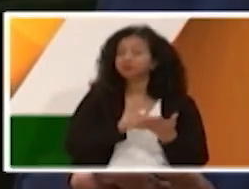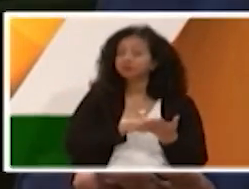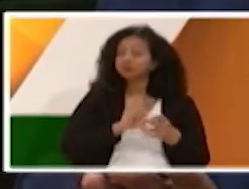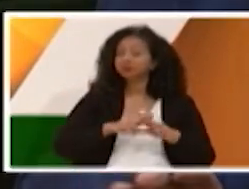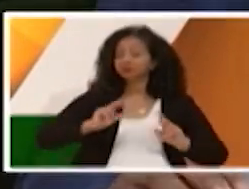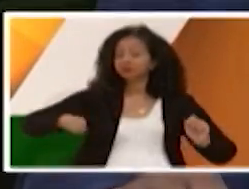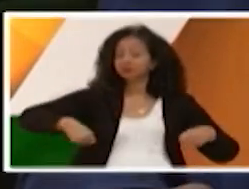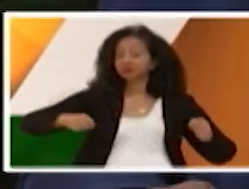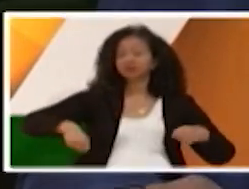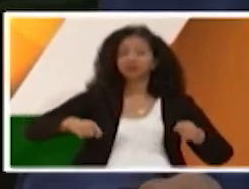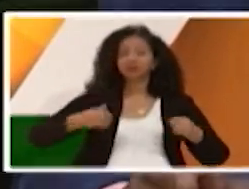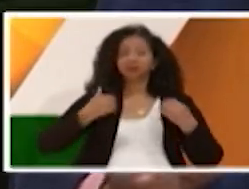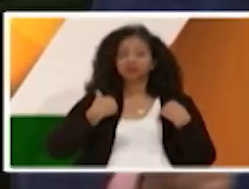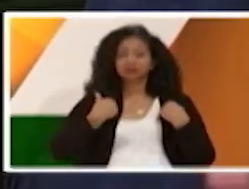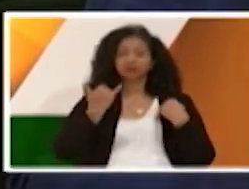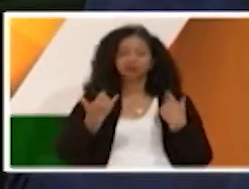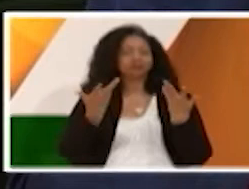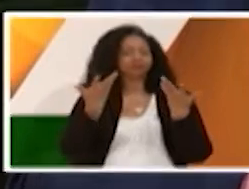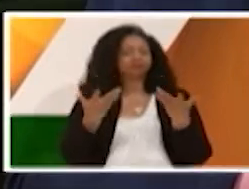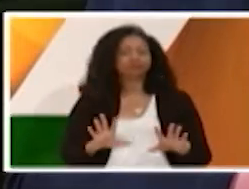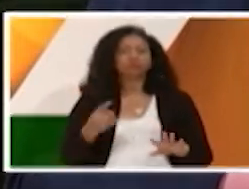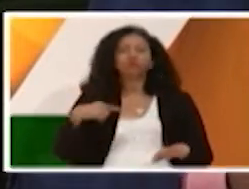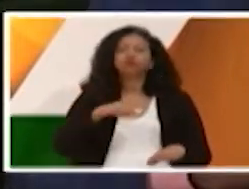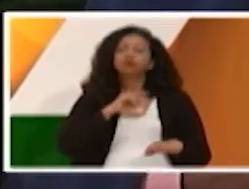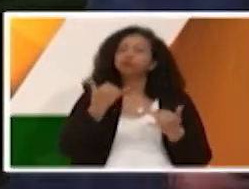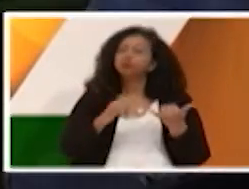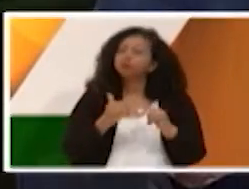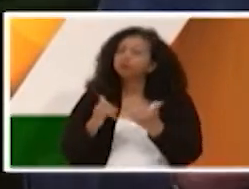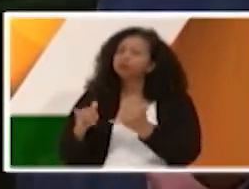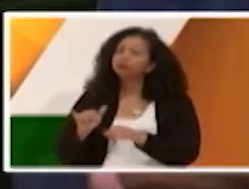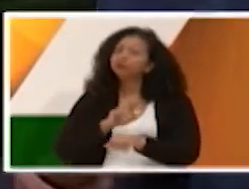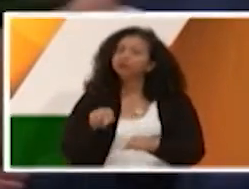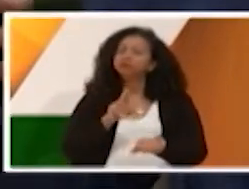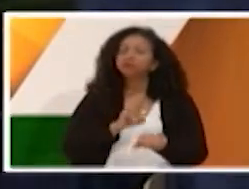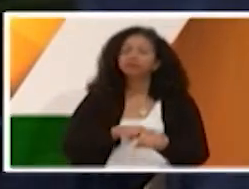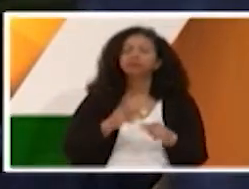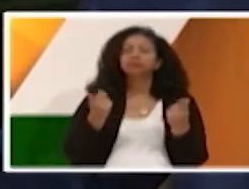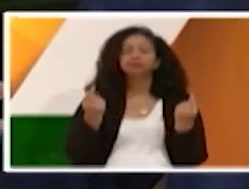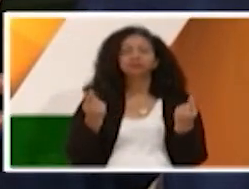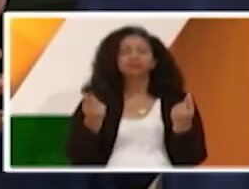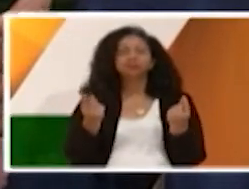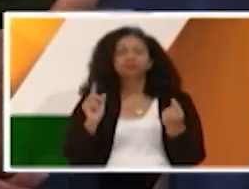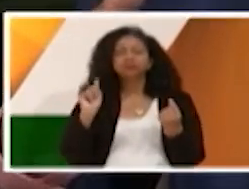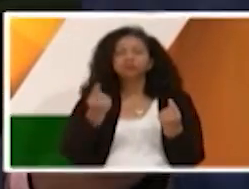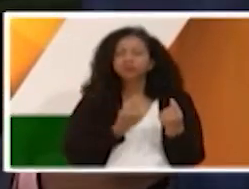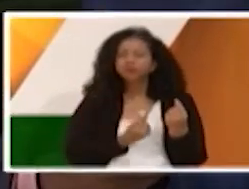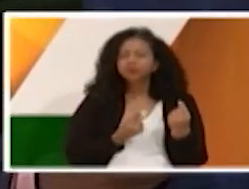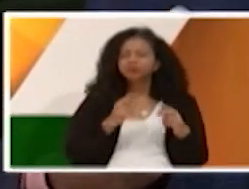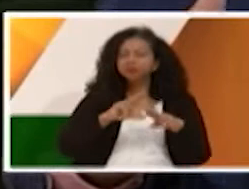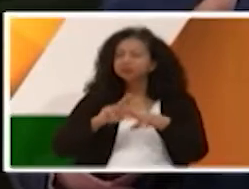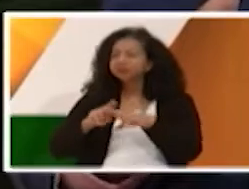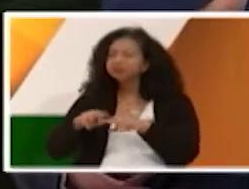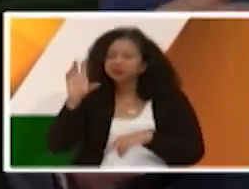terminó, porque básicamente nosotros ahora en los Juegos Nacionales estamos también no solamente buscando silla para tenerla